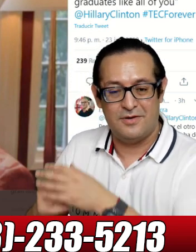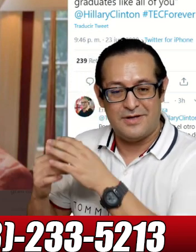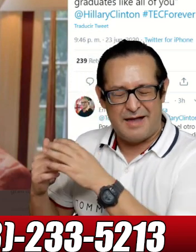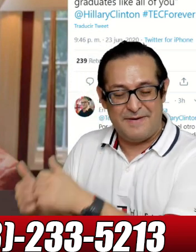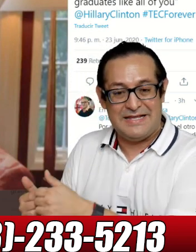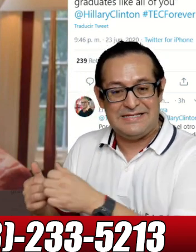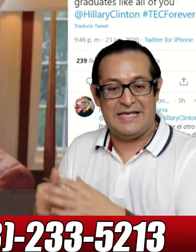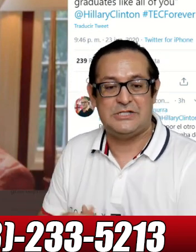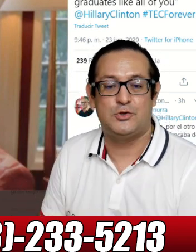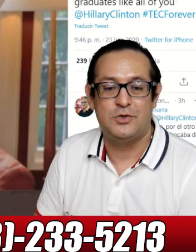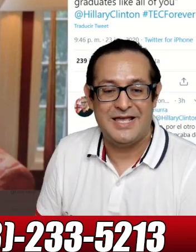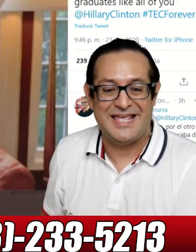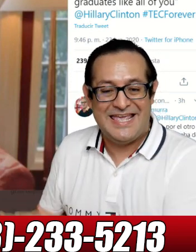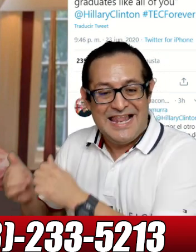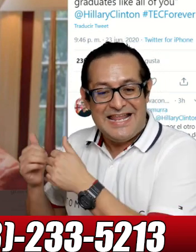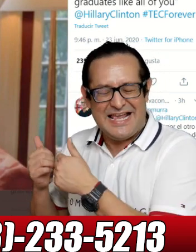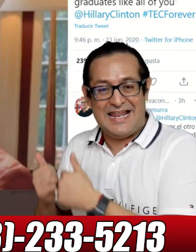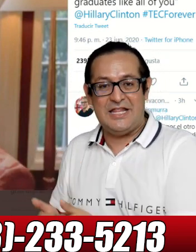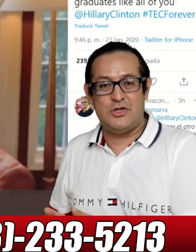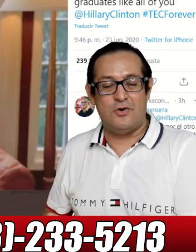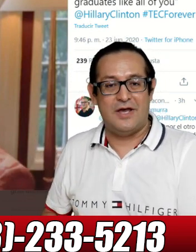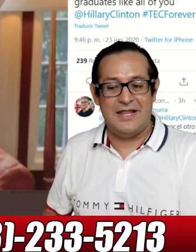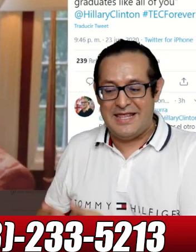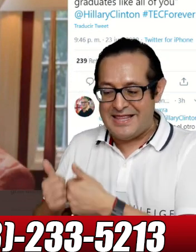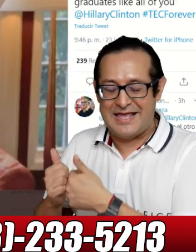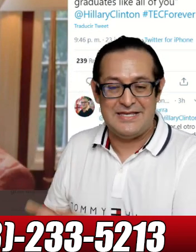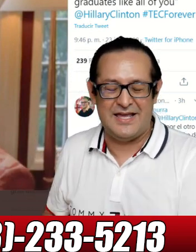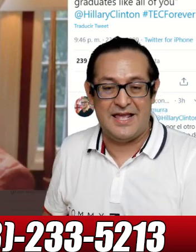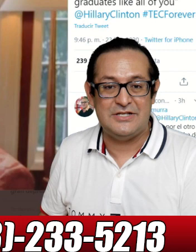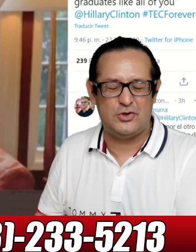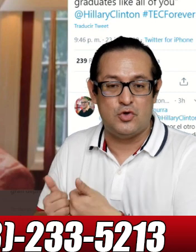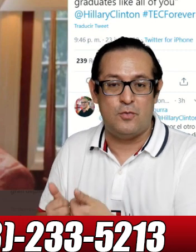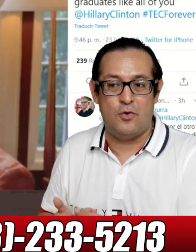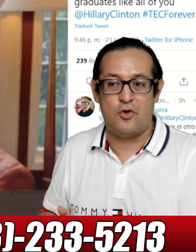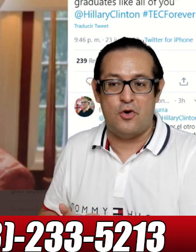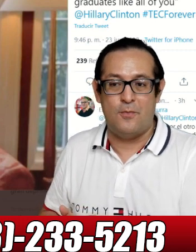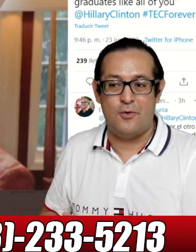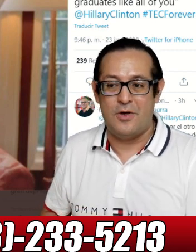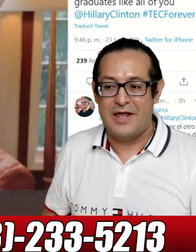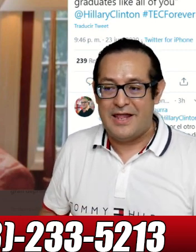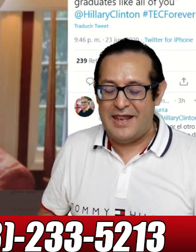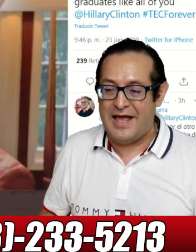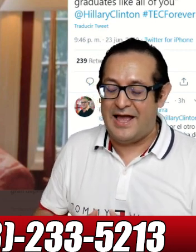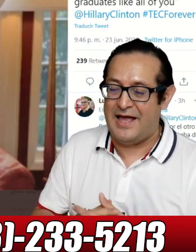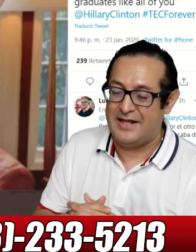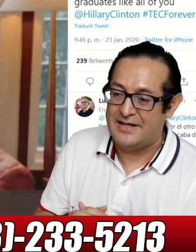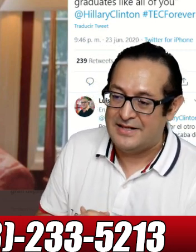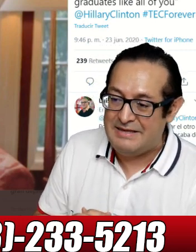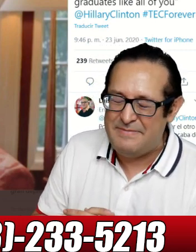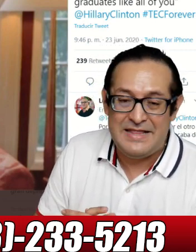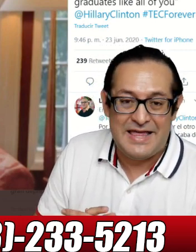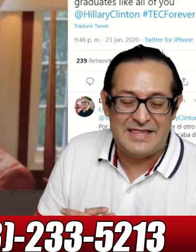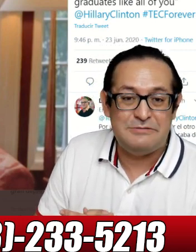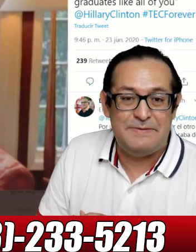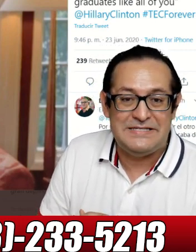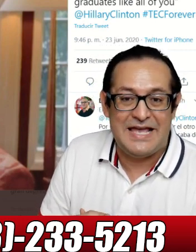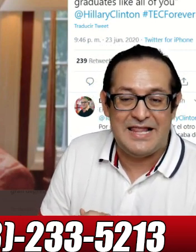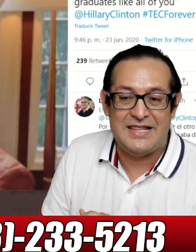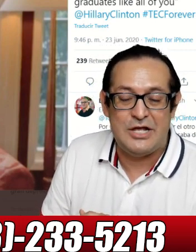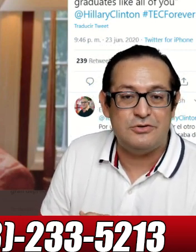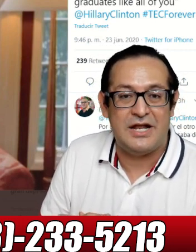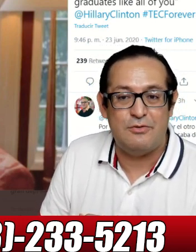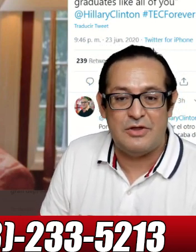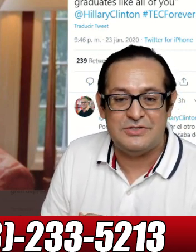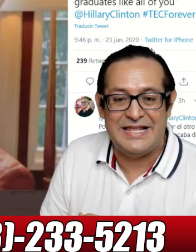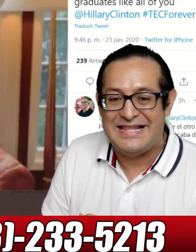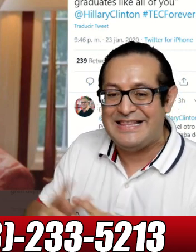México, aparece esto. Hillary Clinton el día de ayer estuvo como la invitada especial